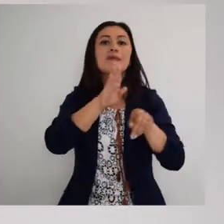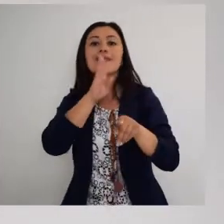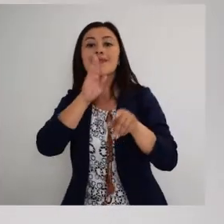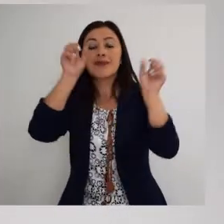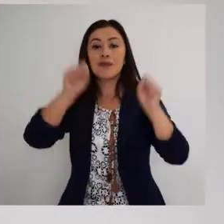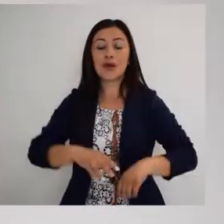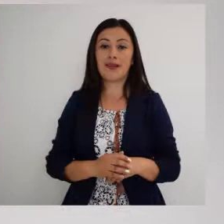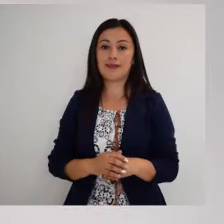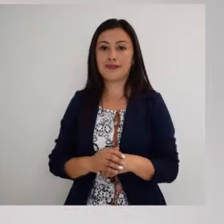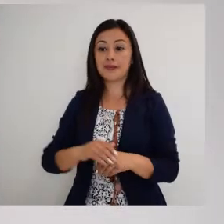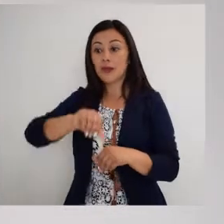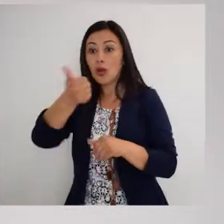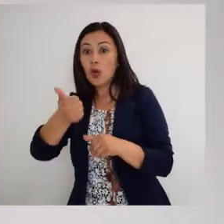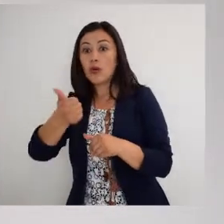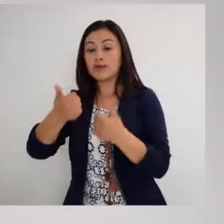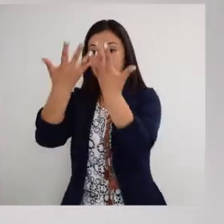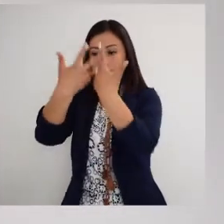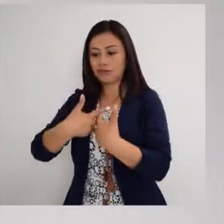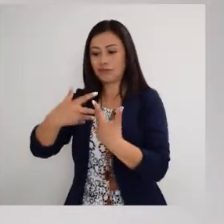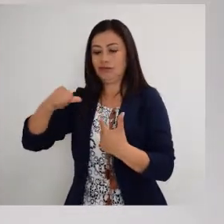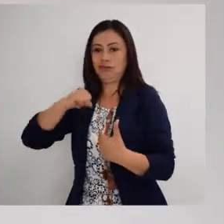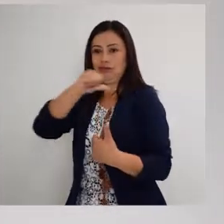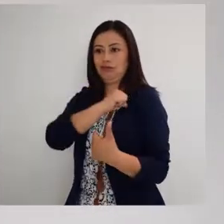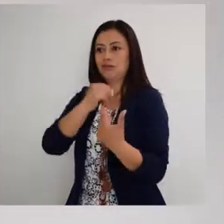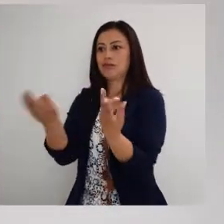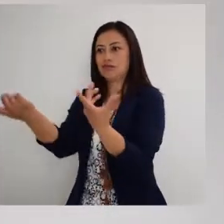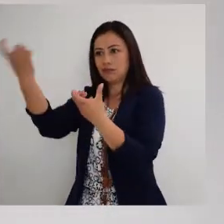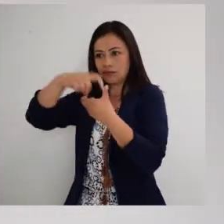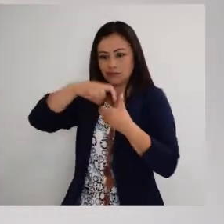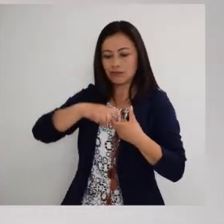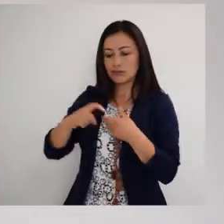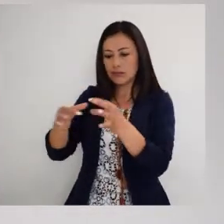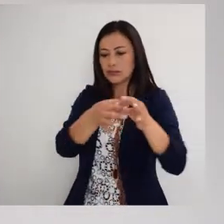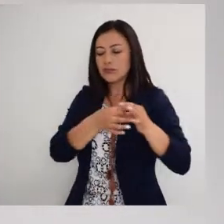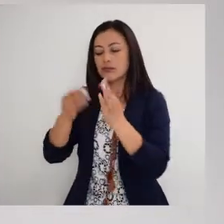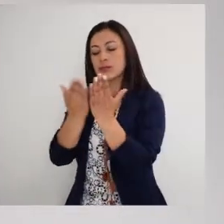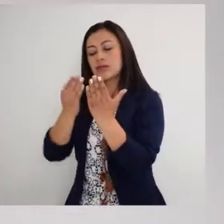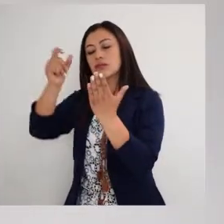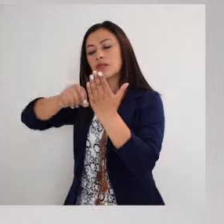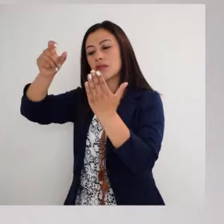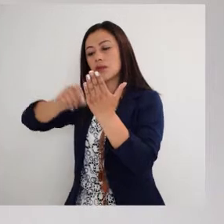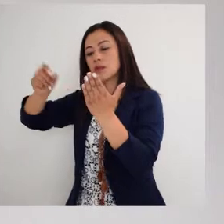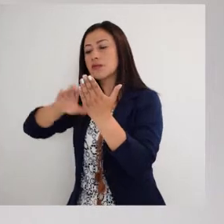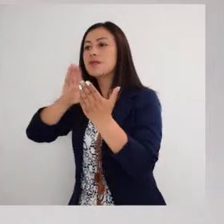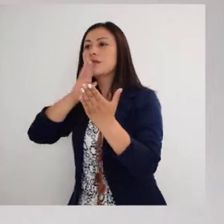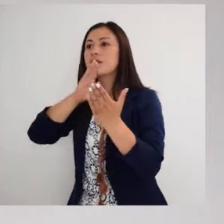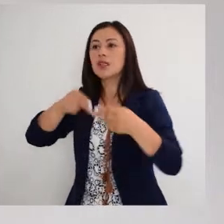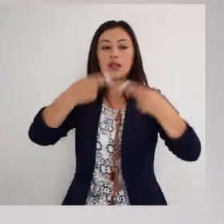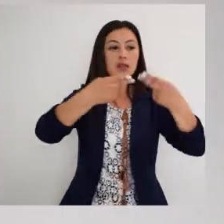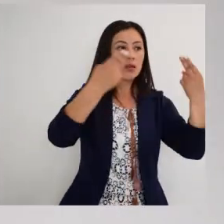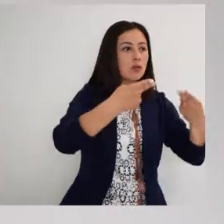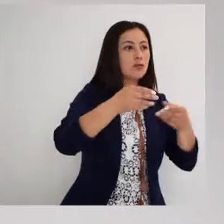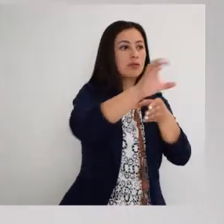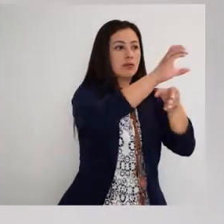patrocinado y conformado por muchas empresas privadas que hacen este estudio precisamente para ver qué posibilidades tienen